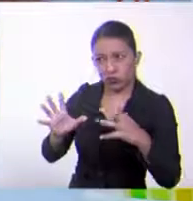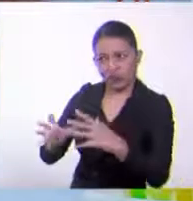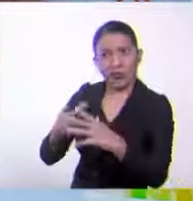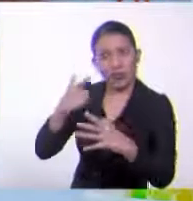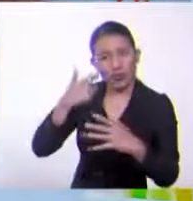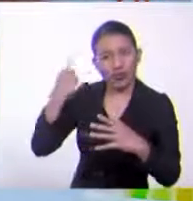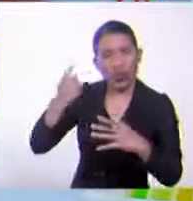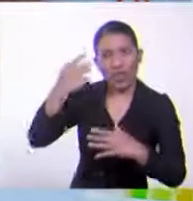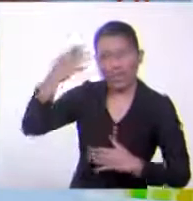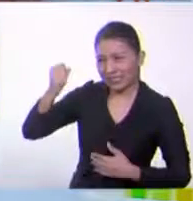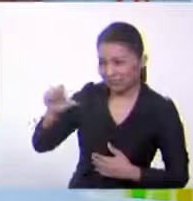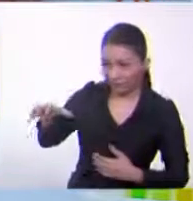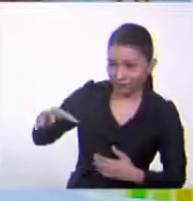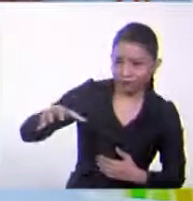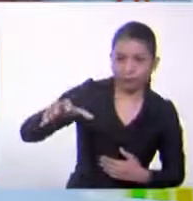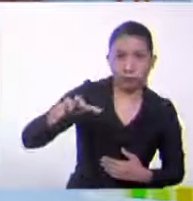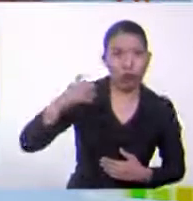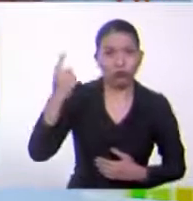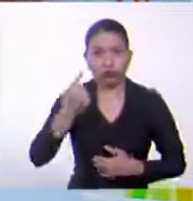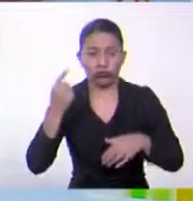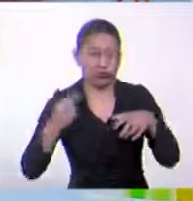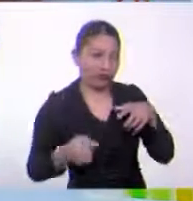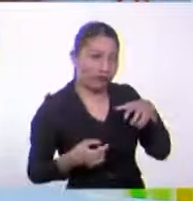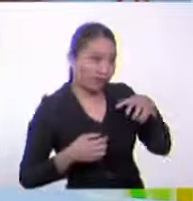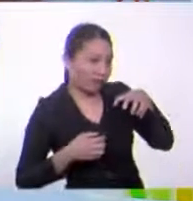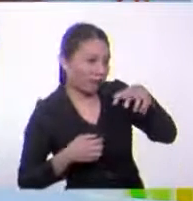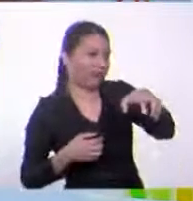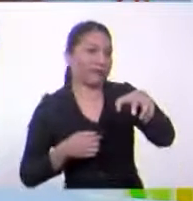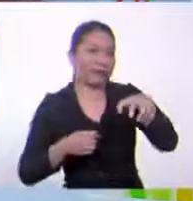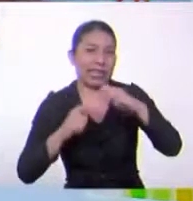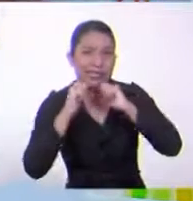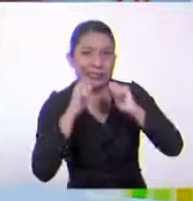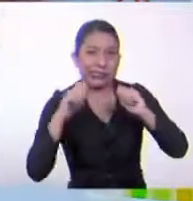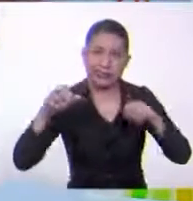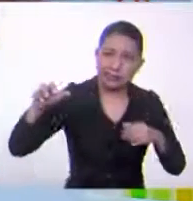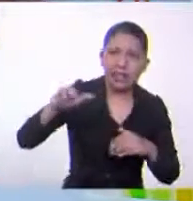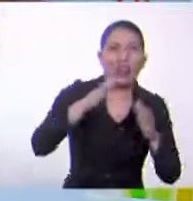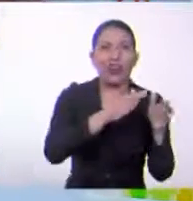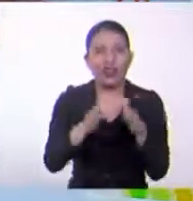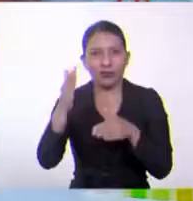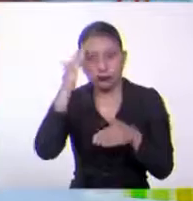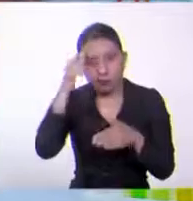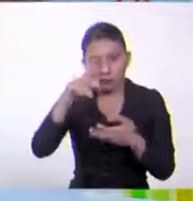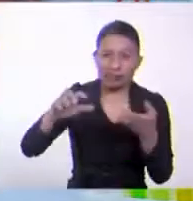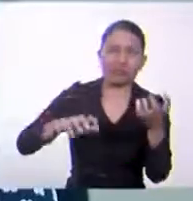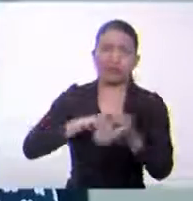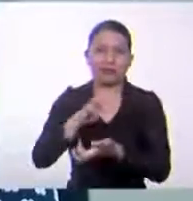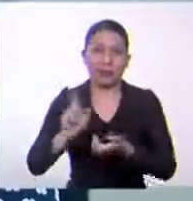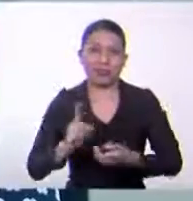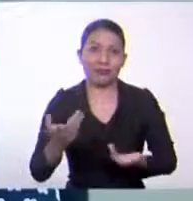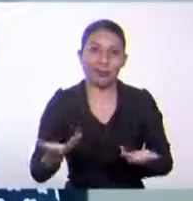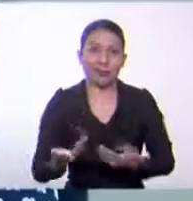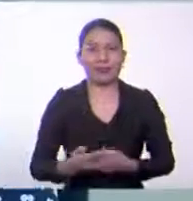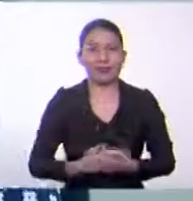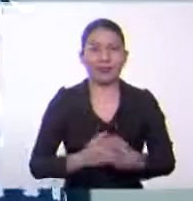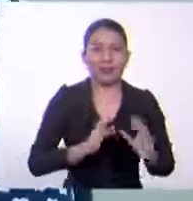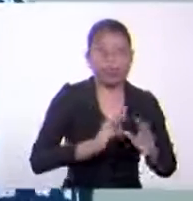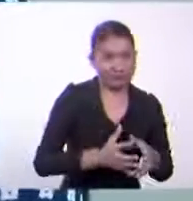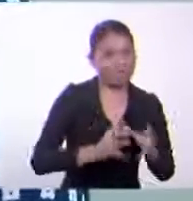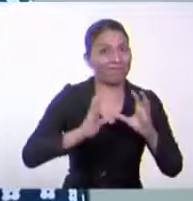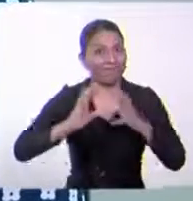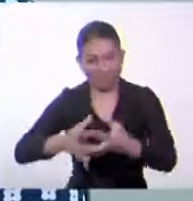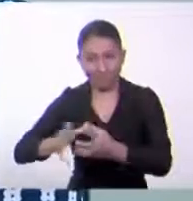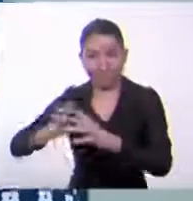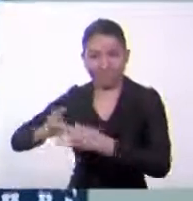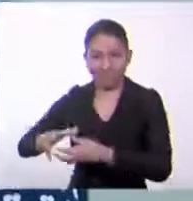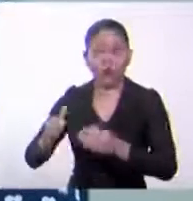alimenticios o en las filas de un supermercado. Así no se te complica encontrarlas la próxima vez. También cuando